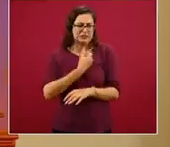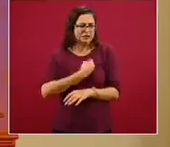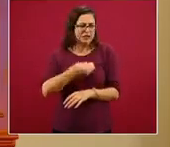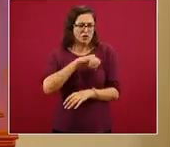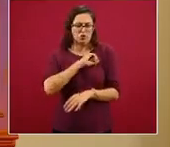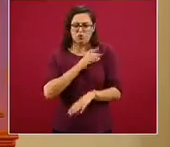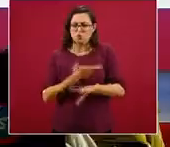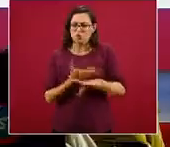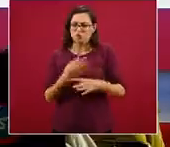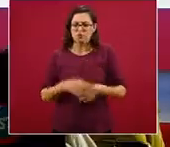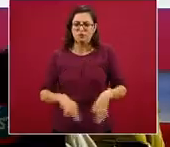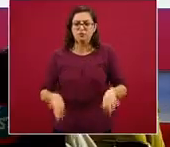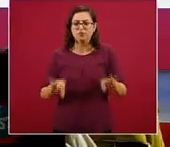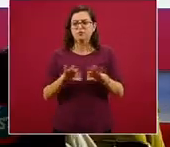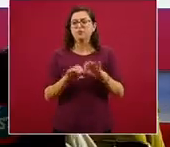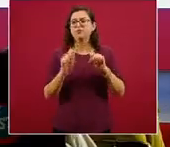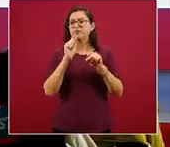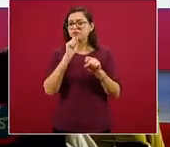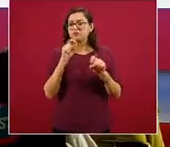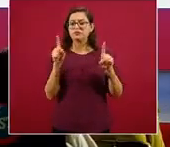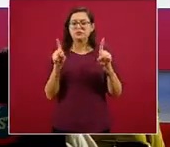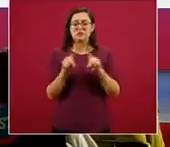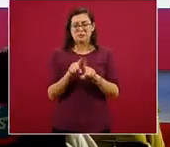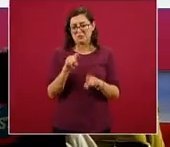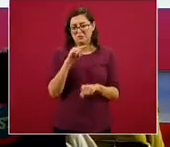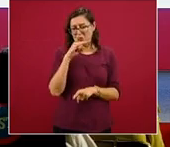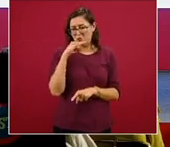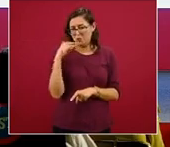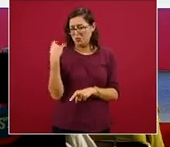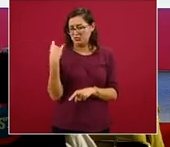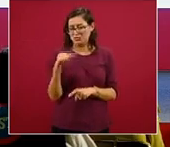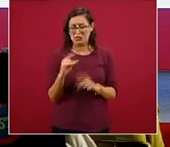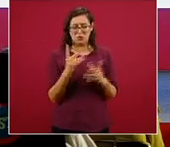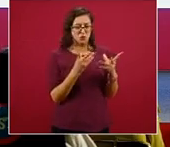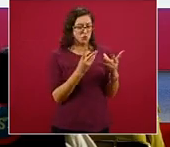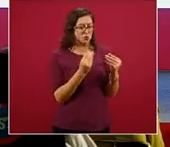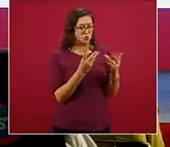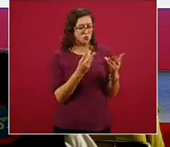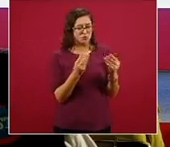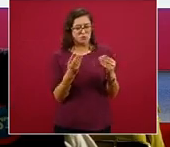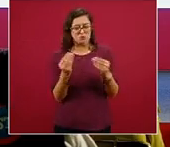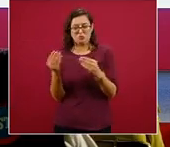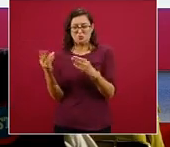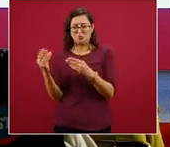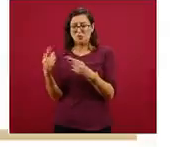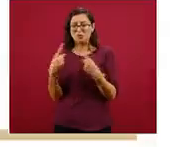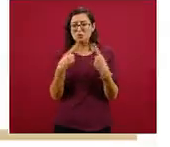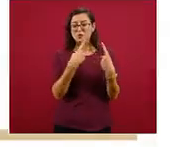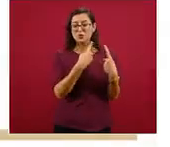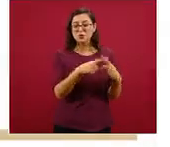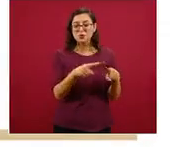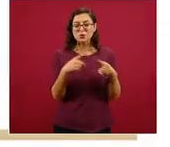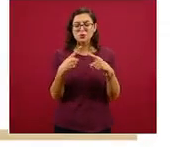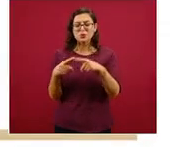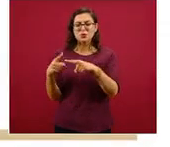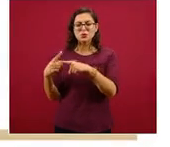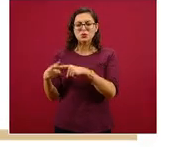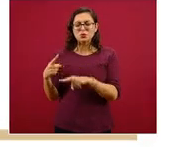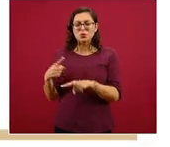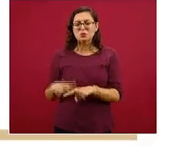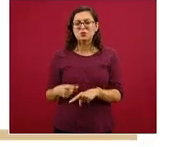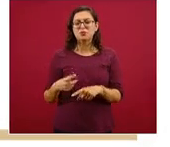tenemos el caso de los chiles, esa diversidad extraordinaria que posee el país, resultado